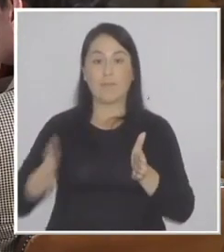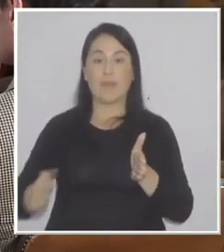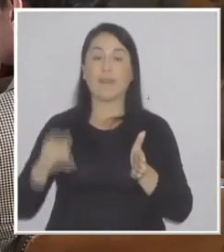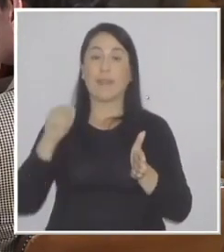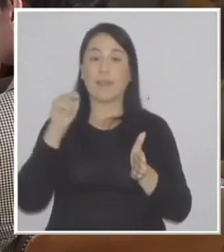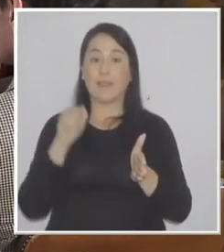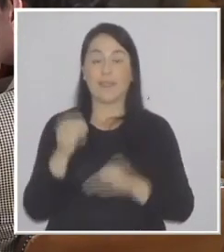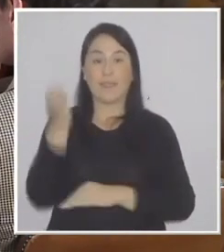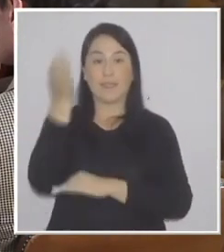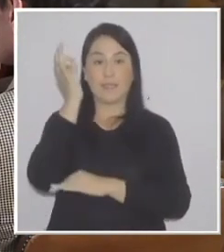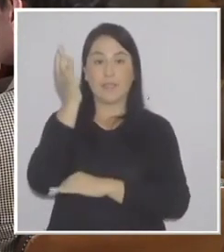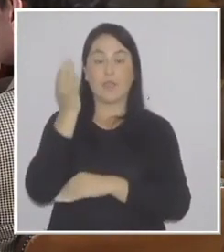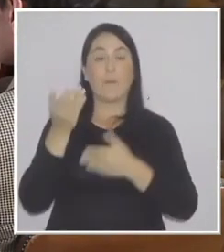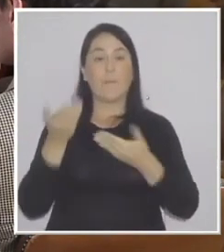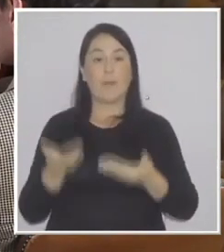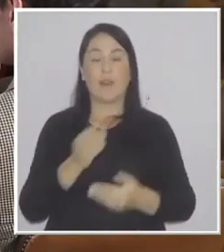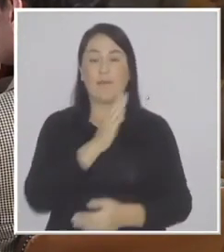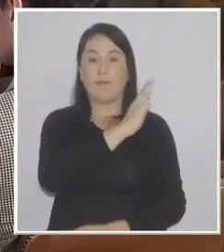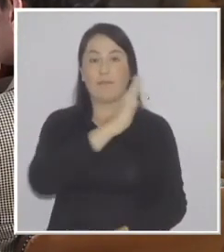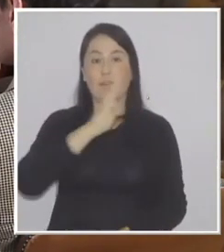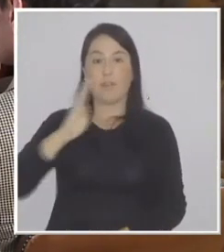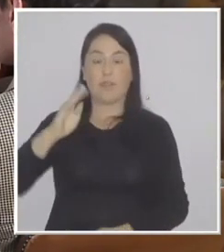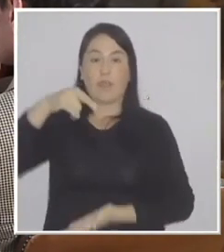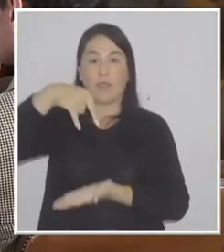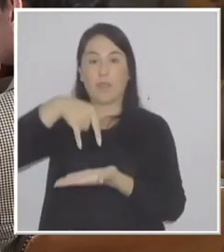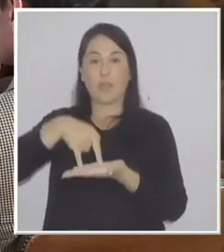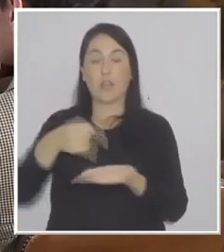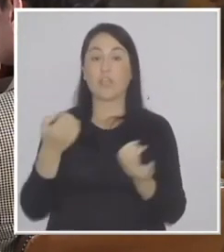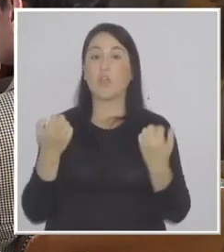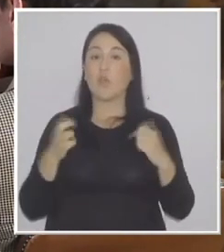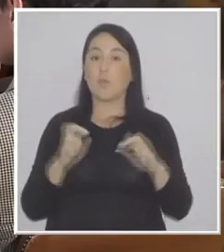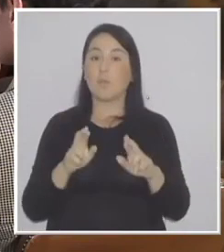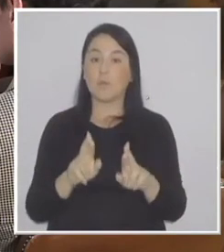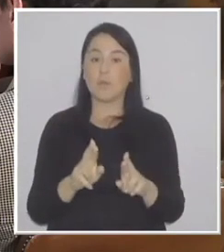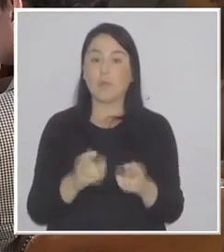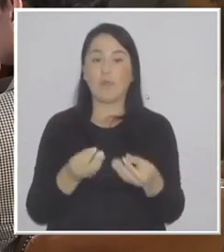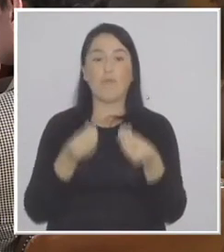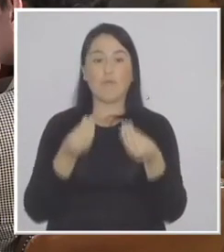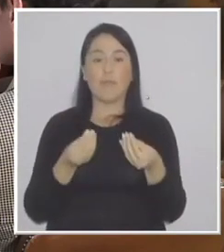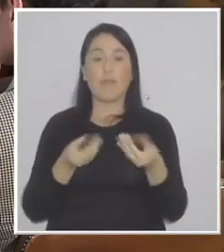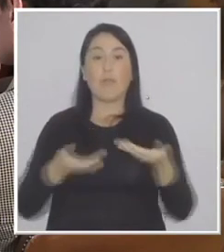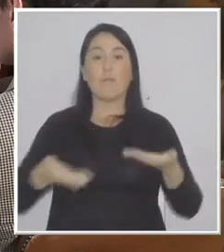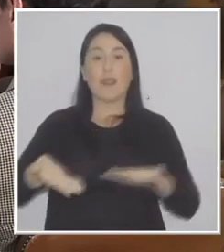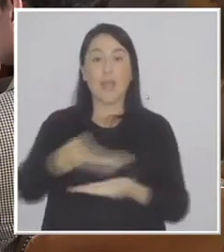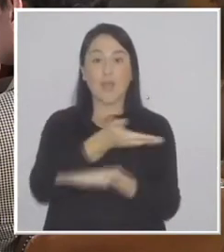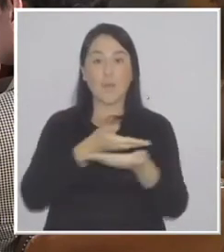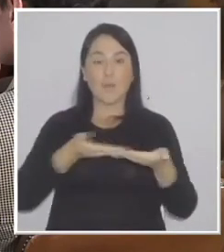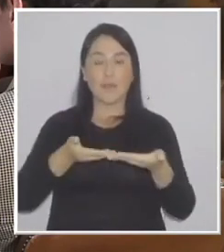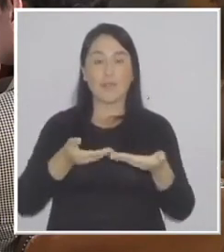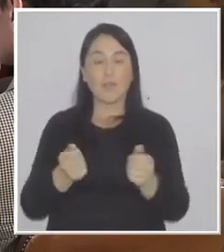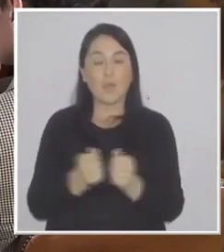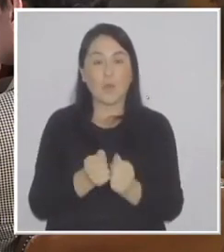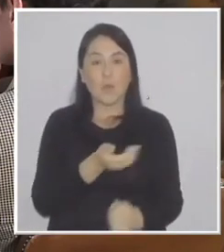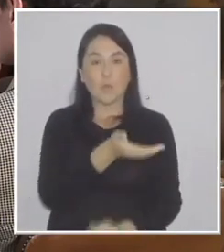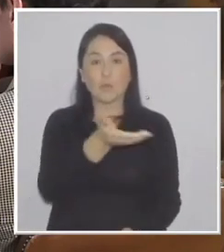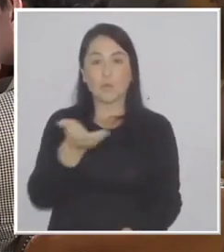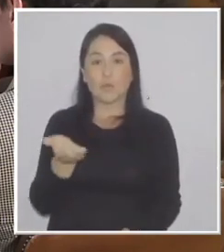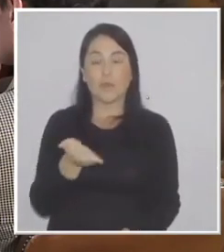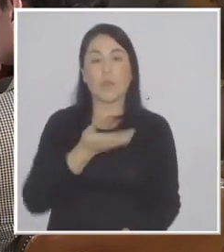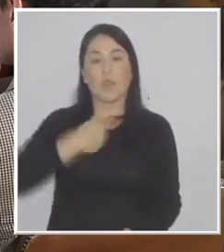la Biblioteca del Congreso una oportunidad propicia para compartir con ustedes nuestras